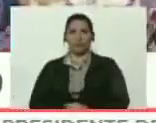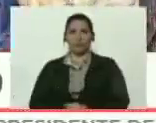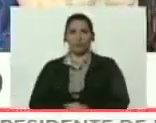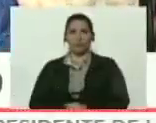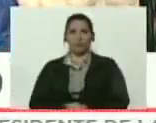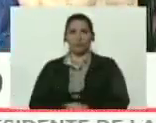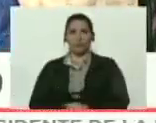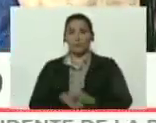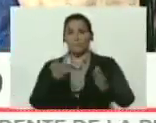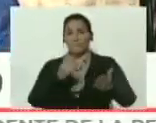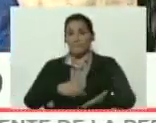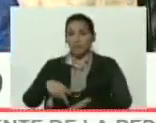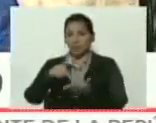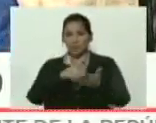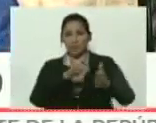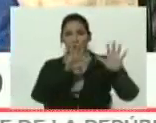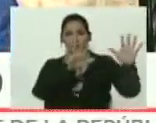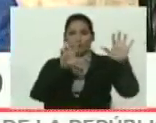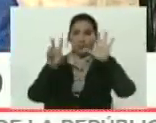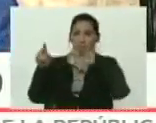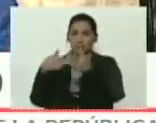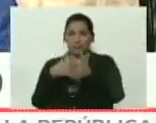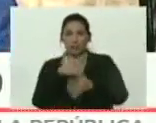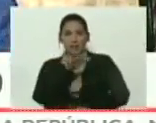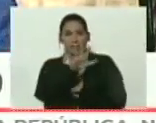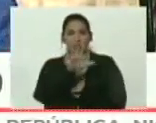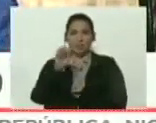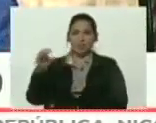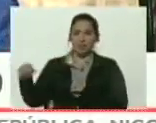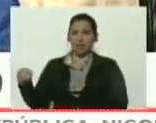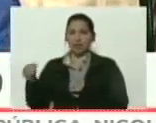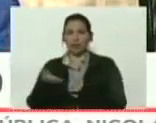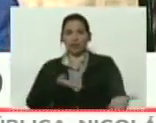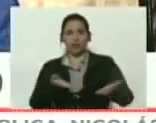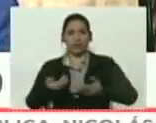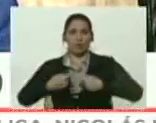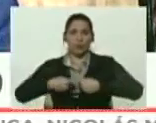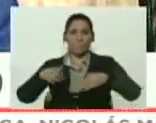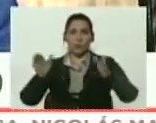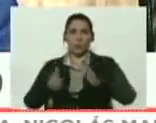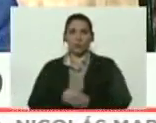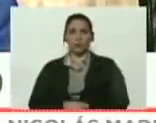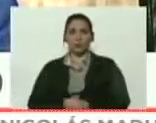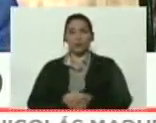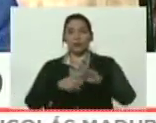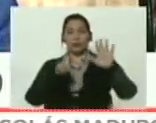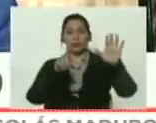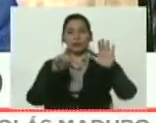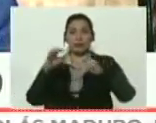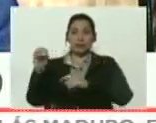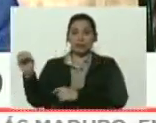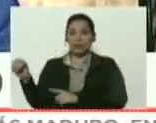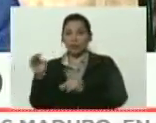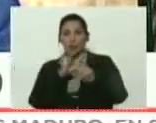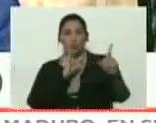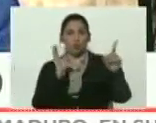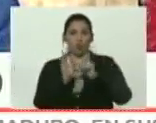Van a participar 17.500 servidores públicos, 600 cultores